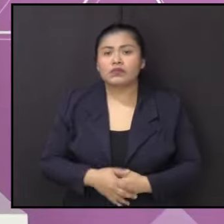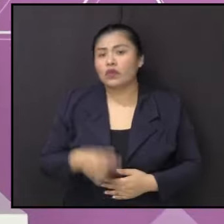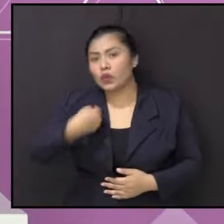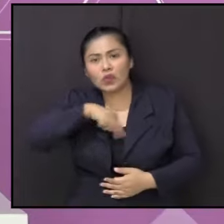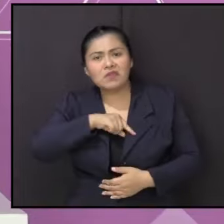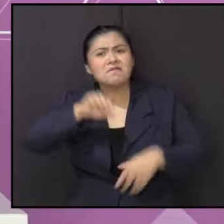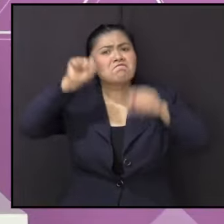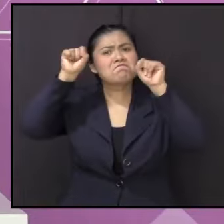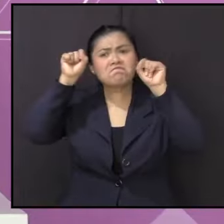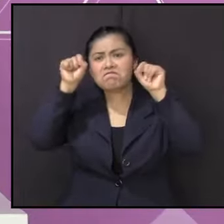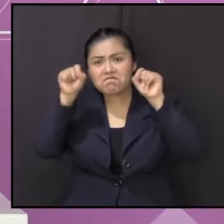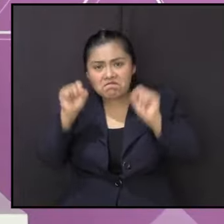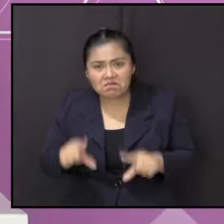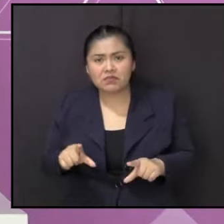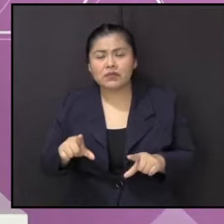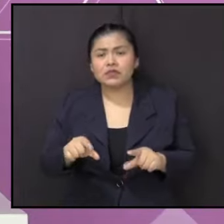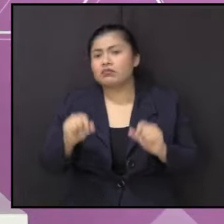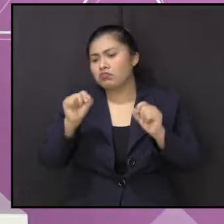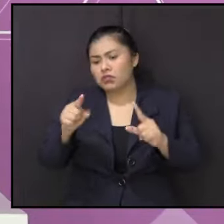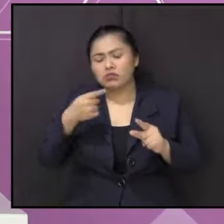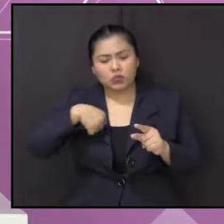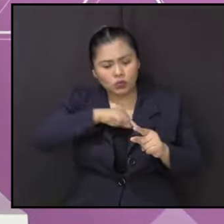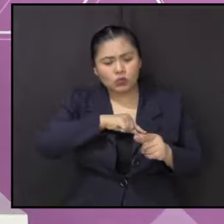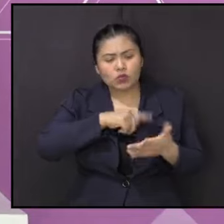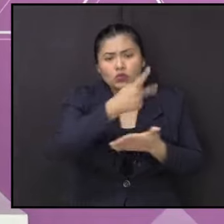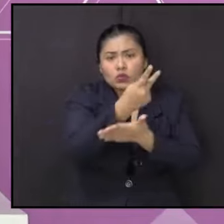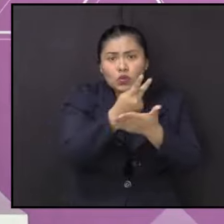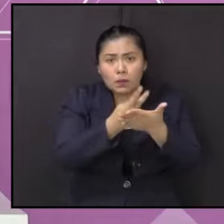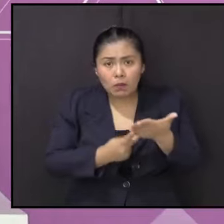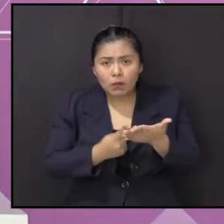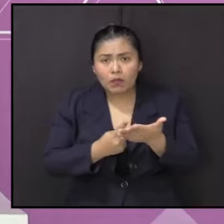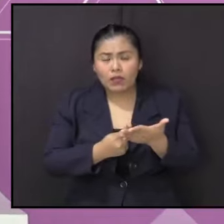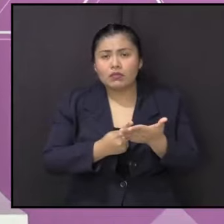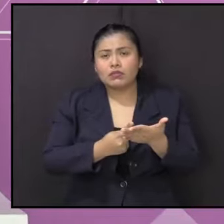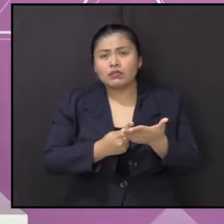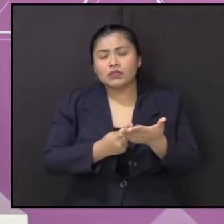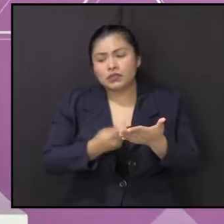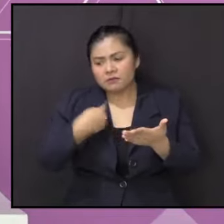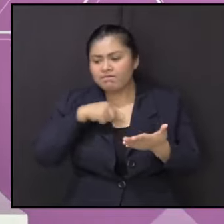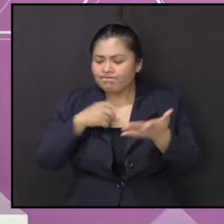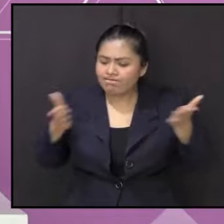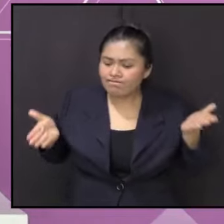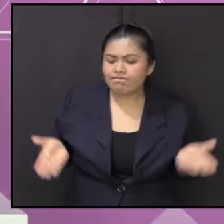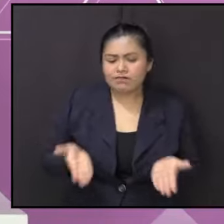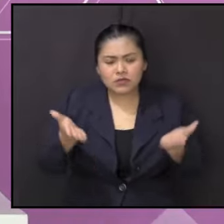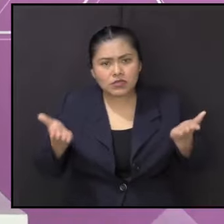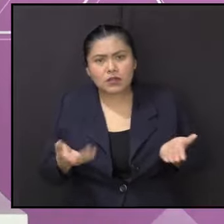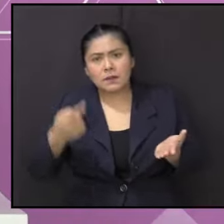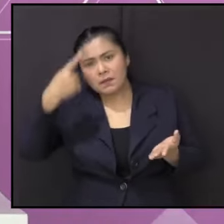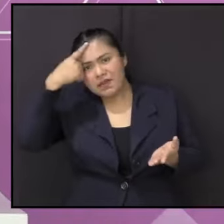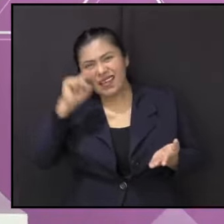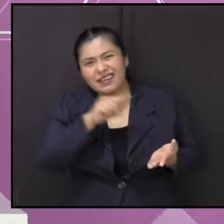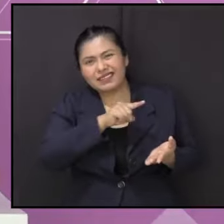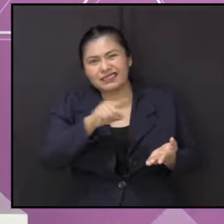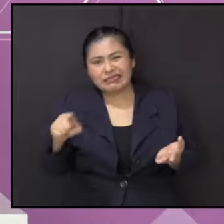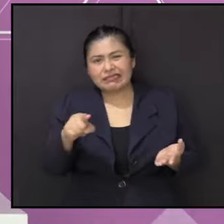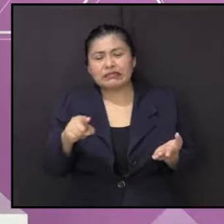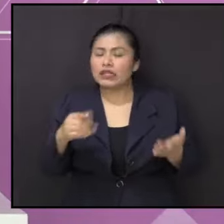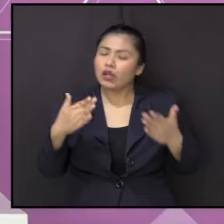forma podamos aterrizar programas que nos puedan motivar a las familias a que no pierdan sobre todo